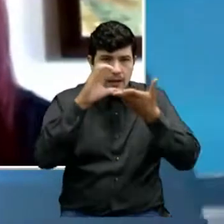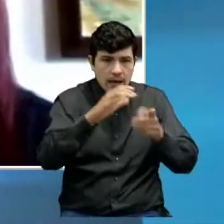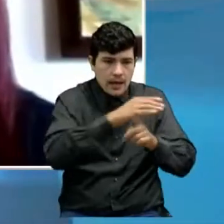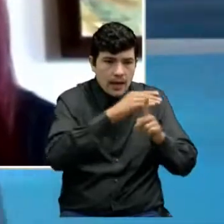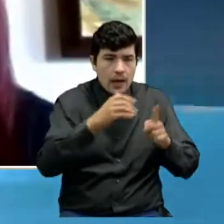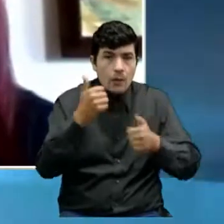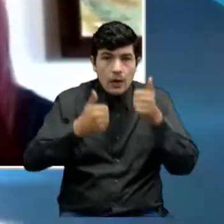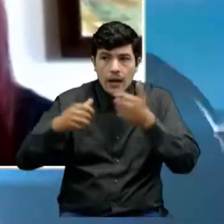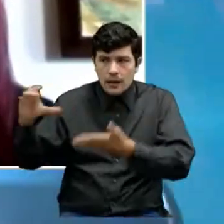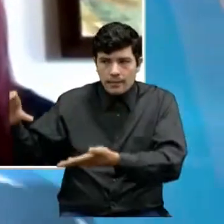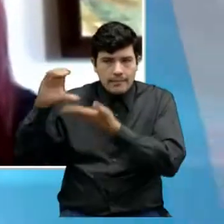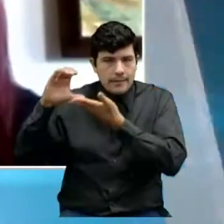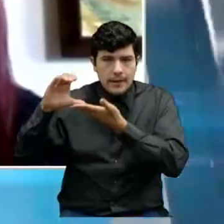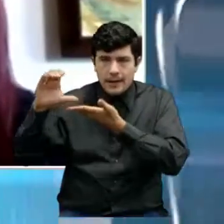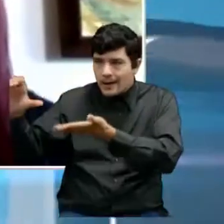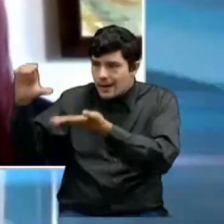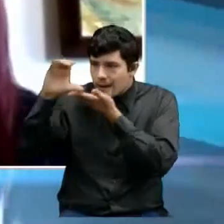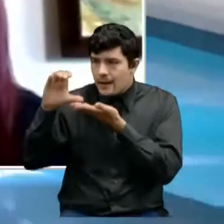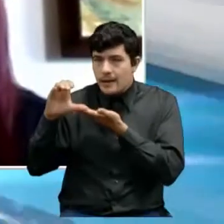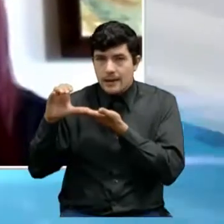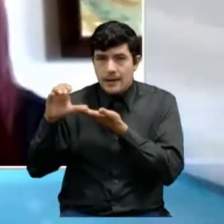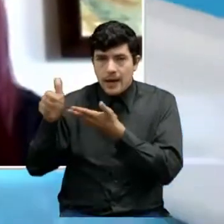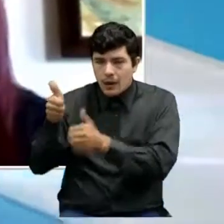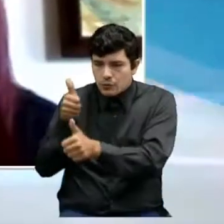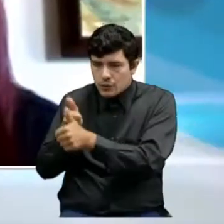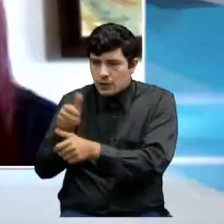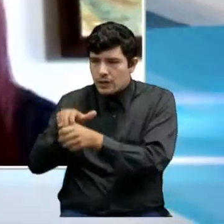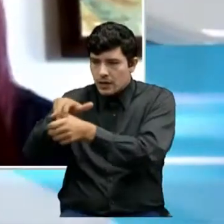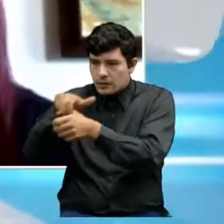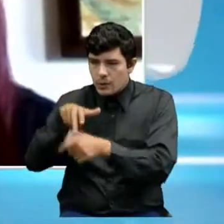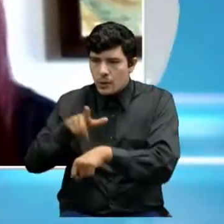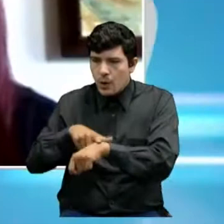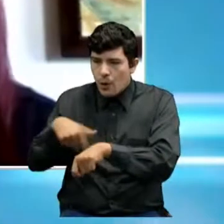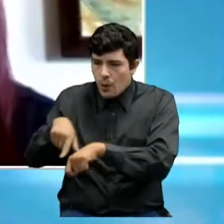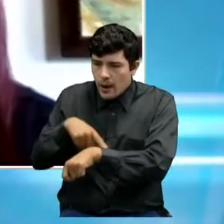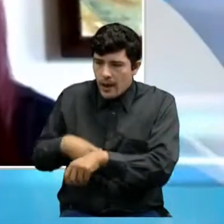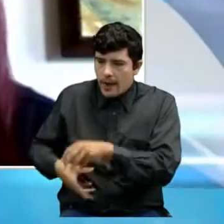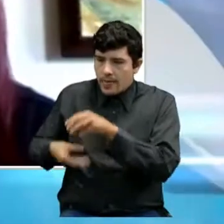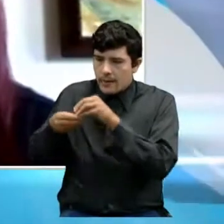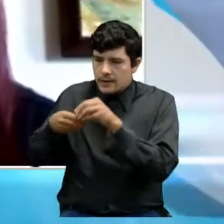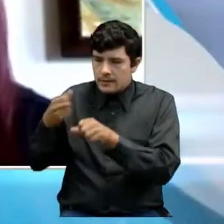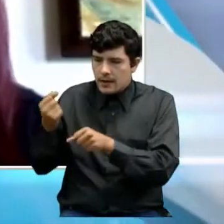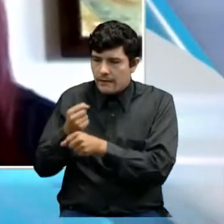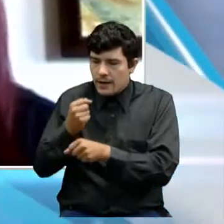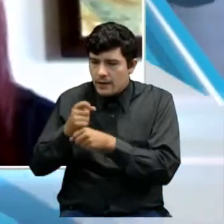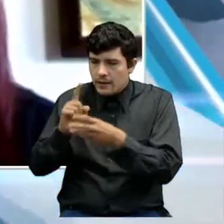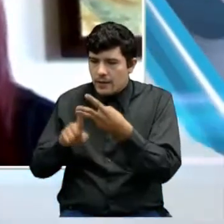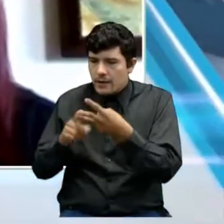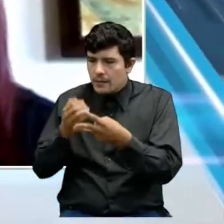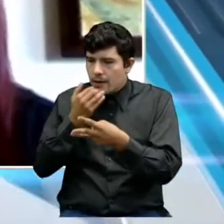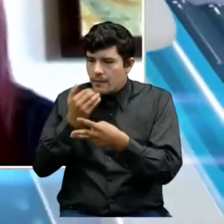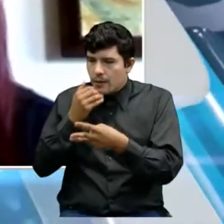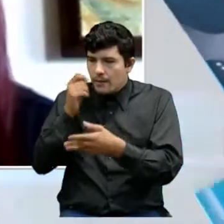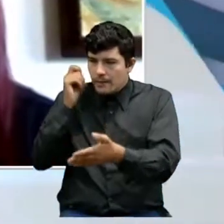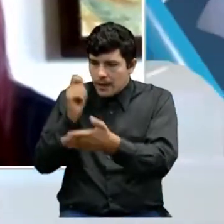todo lo que son salarios, el salario, el auxilio de transporte, las horas extras, lo que son, por ejemplo, pagos, lo que no, todo lo que no